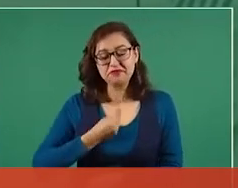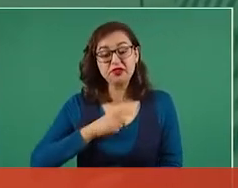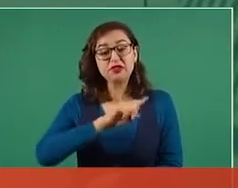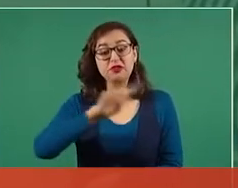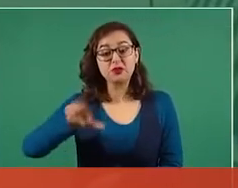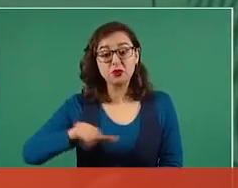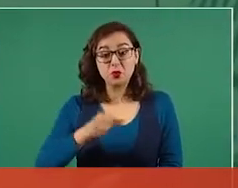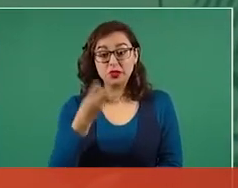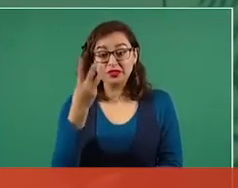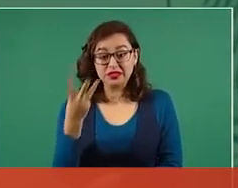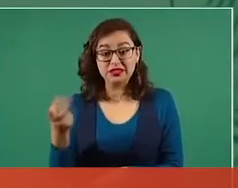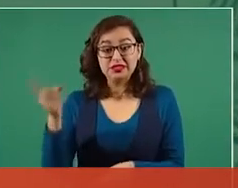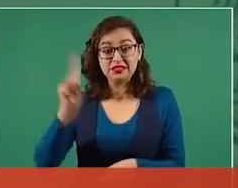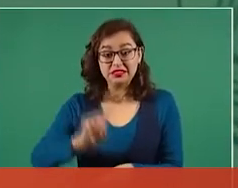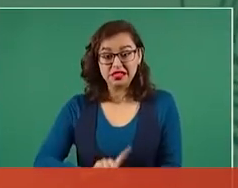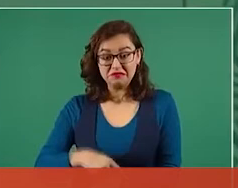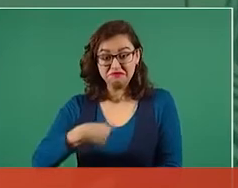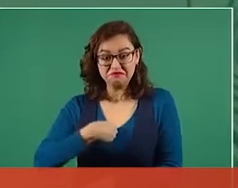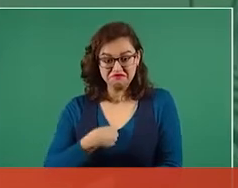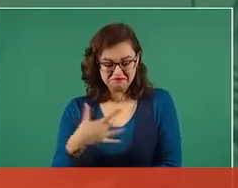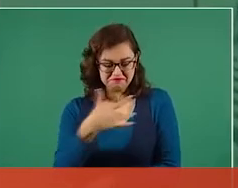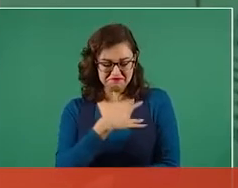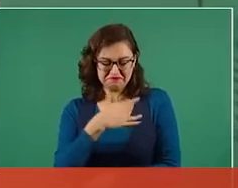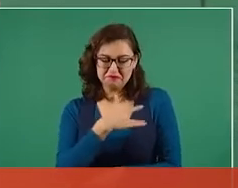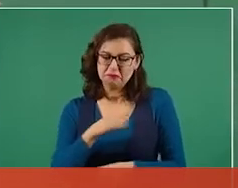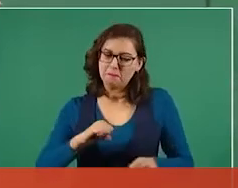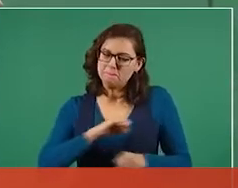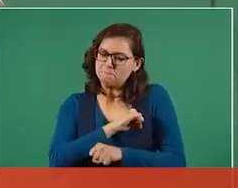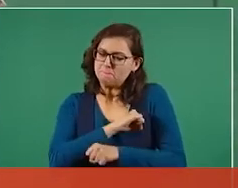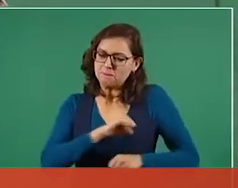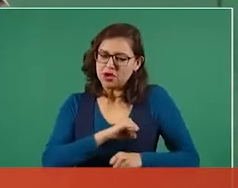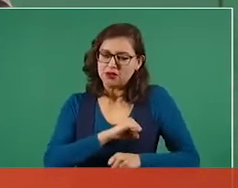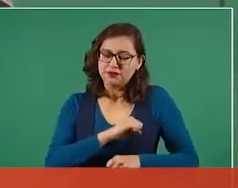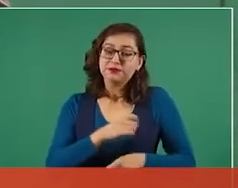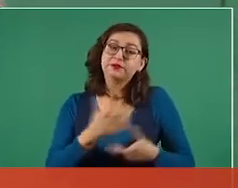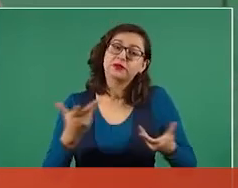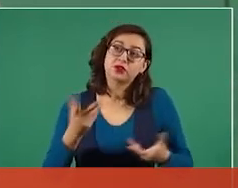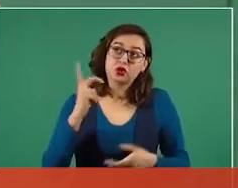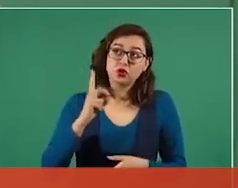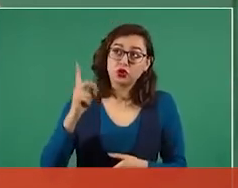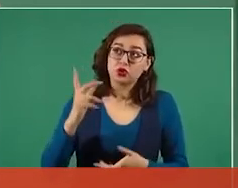la ciencia ahí, aquí estoy. Y